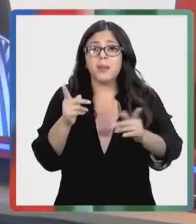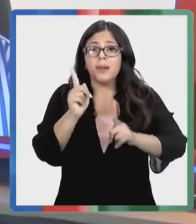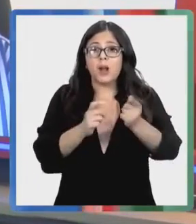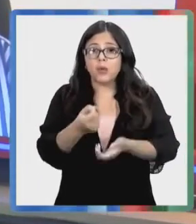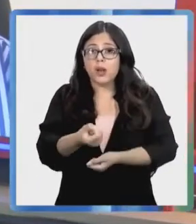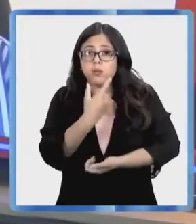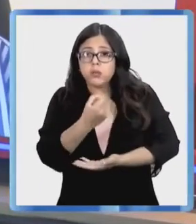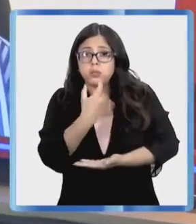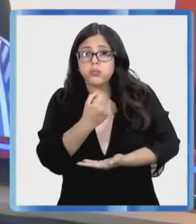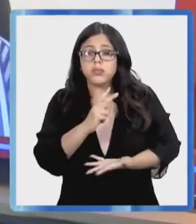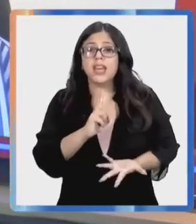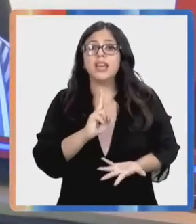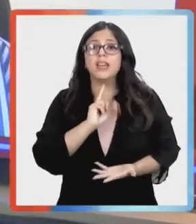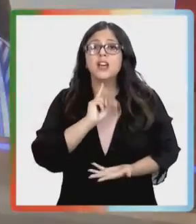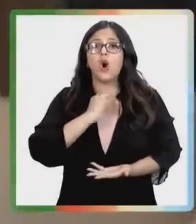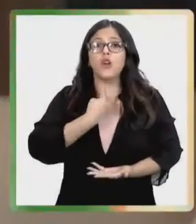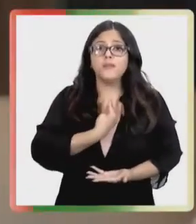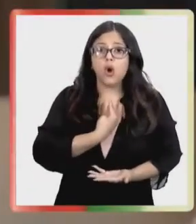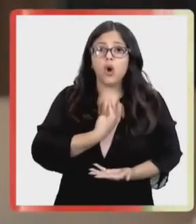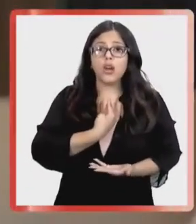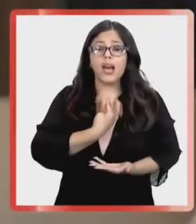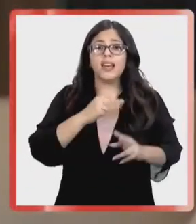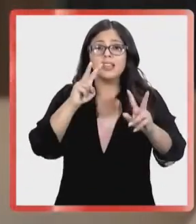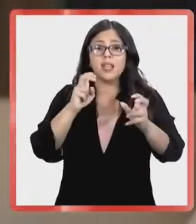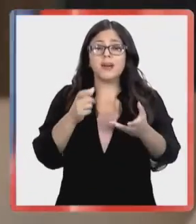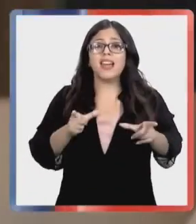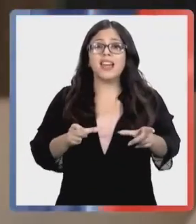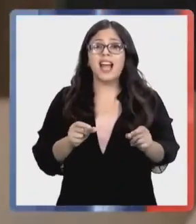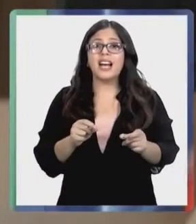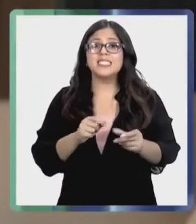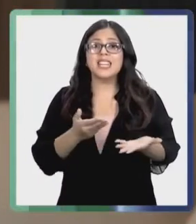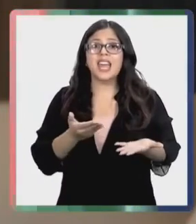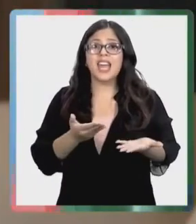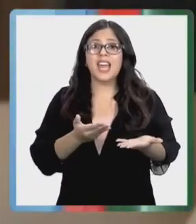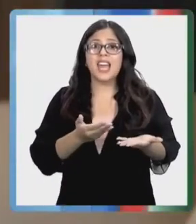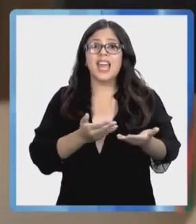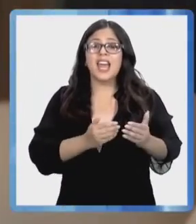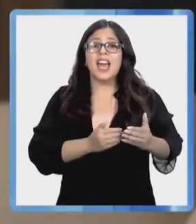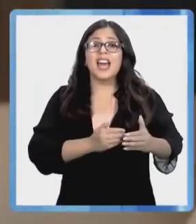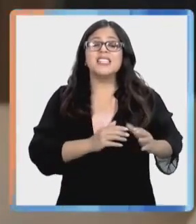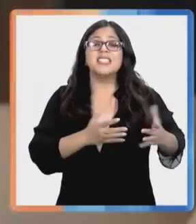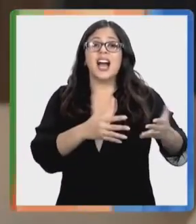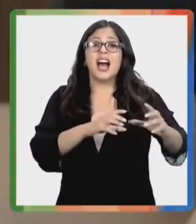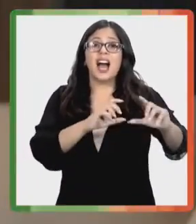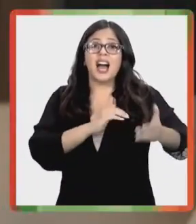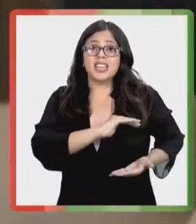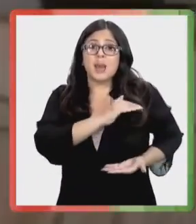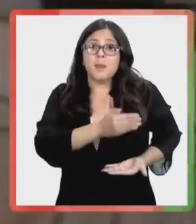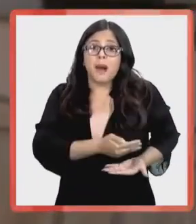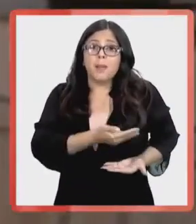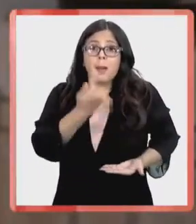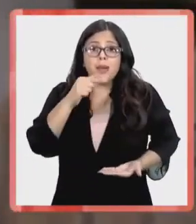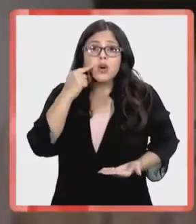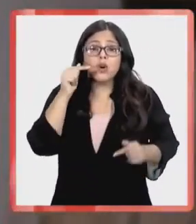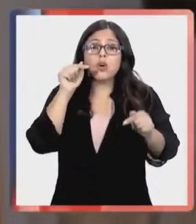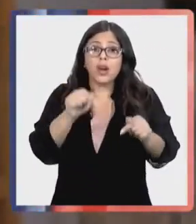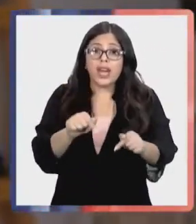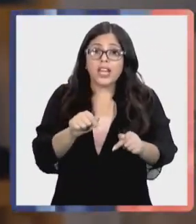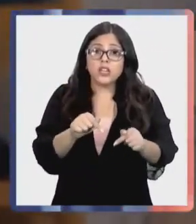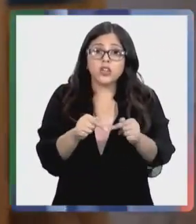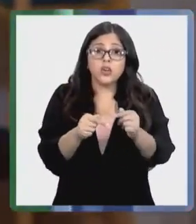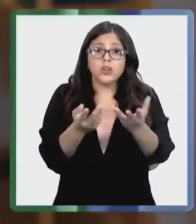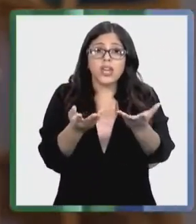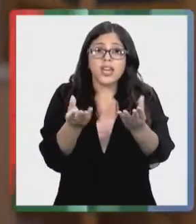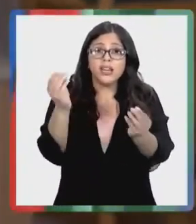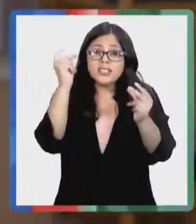drogas hormonales de cáncer mamario, por dar un ejemplo, artritis reumatoide. Pero esa ley se frenó porque el sistema de cálculo que